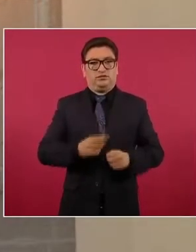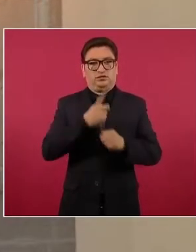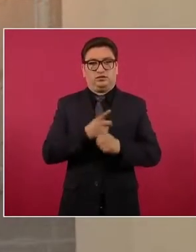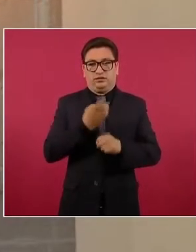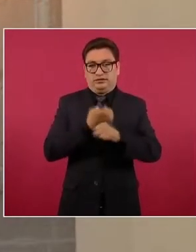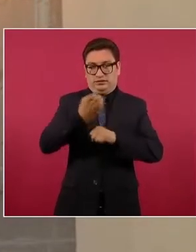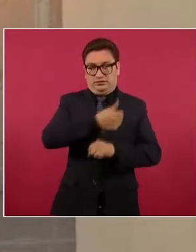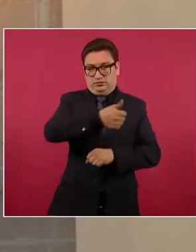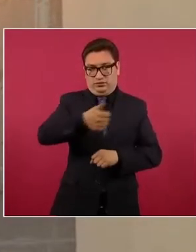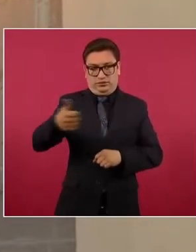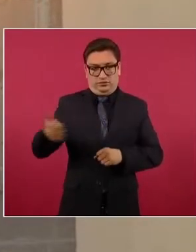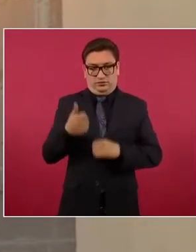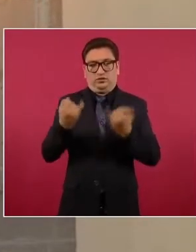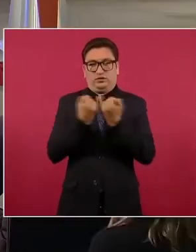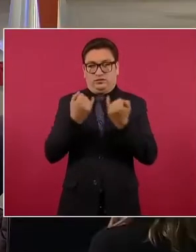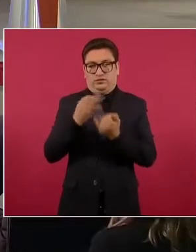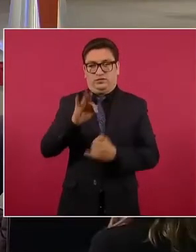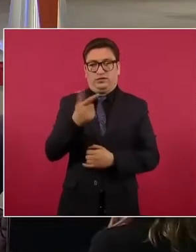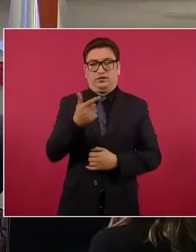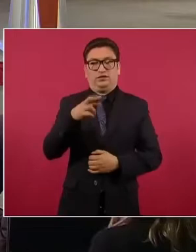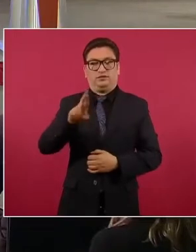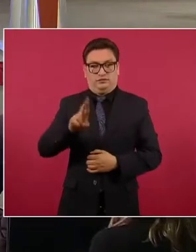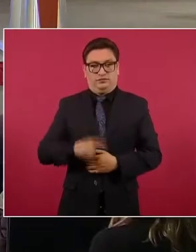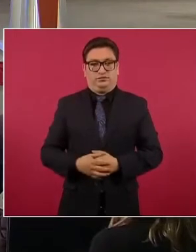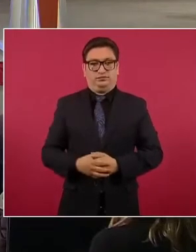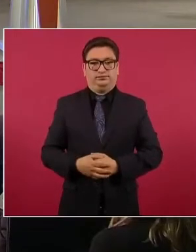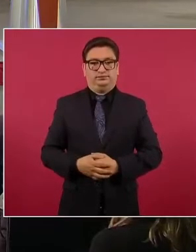y la Fiscalía General de la República.